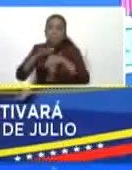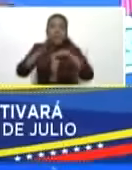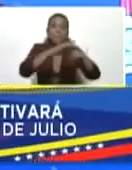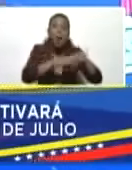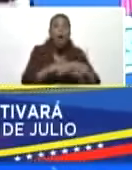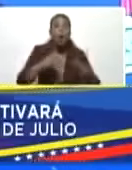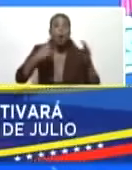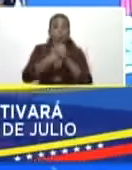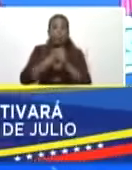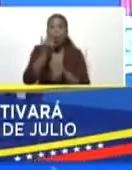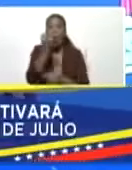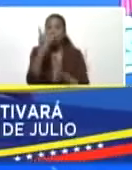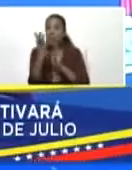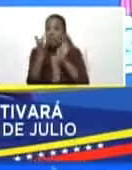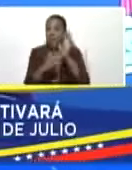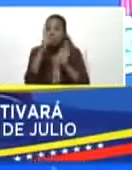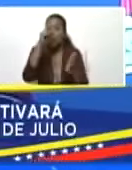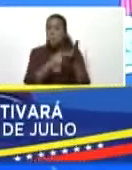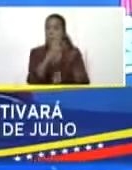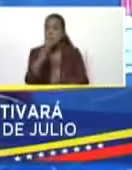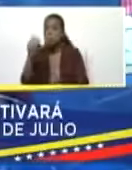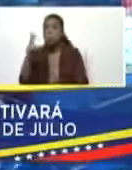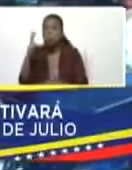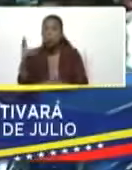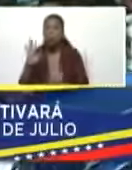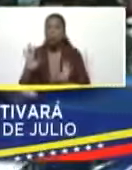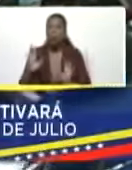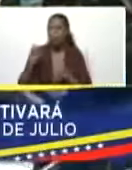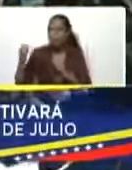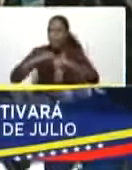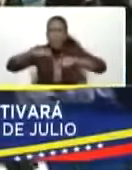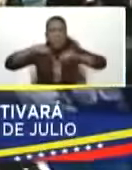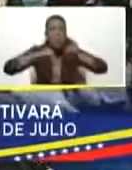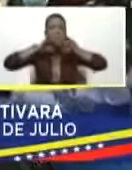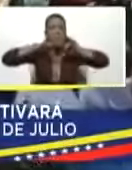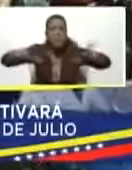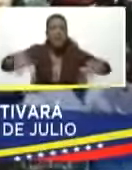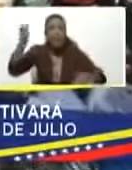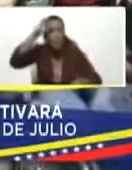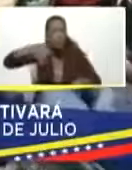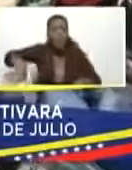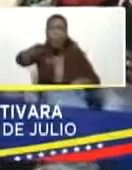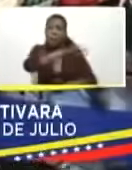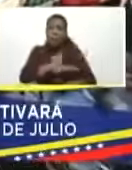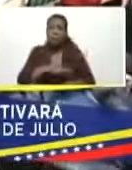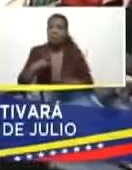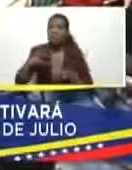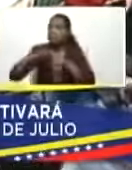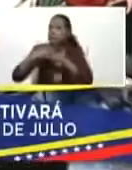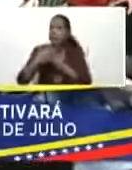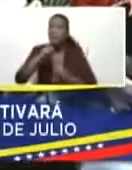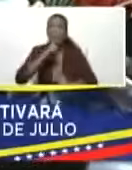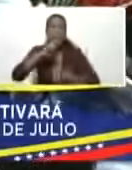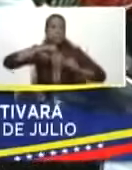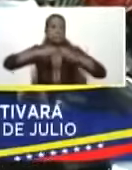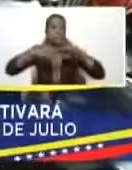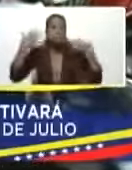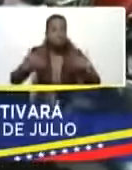de Estado del 11 de abril 2002, y con Radio Bemba hemos movilizado a este pueblo en las circunstancias más